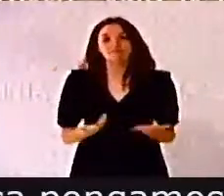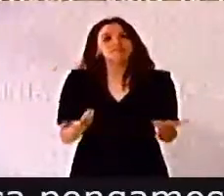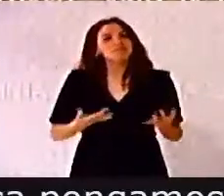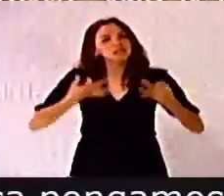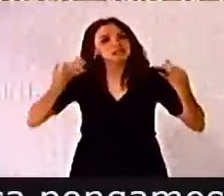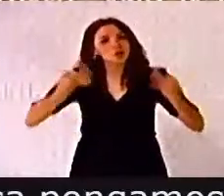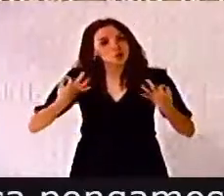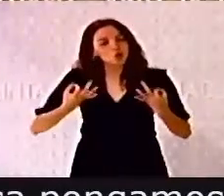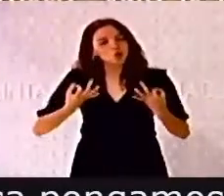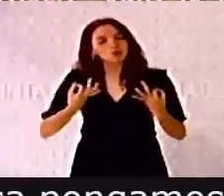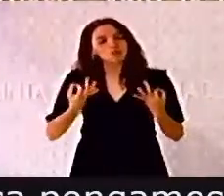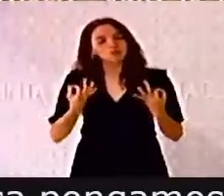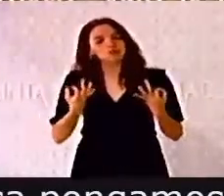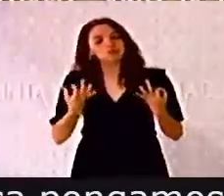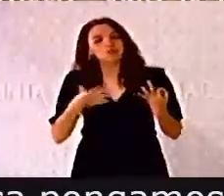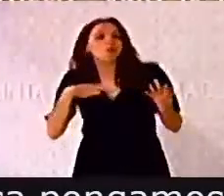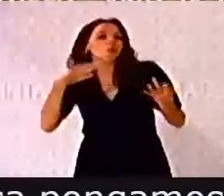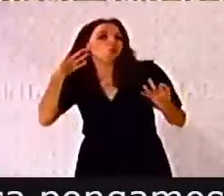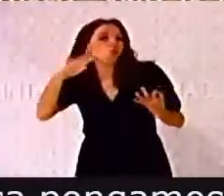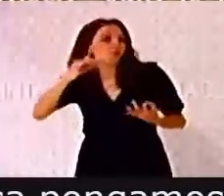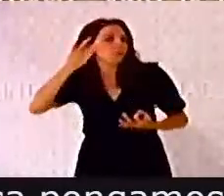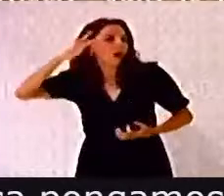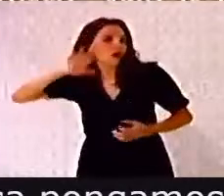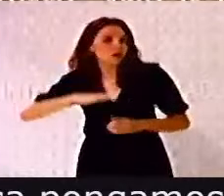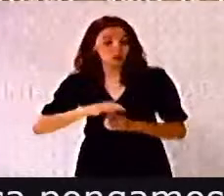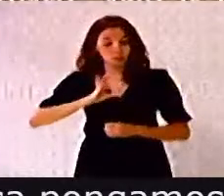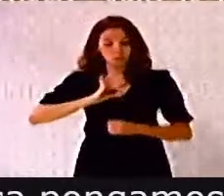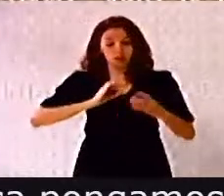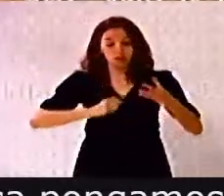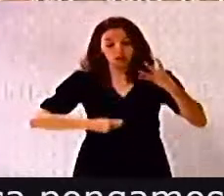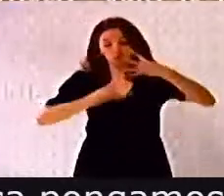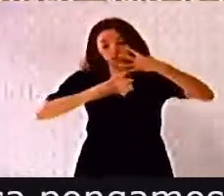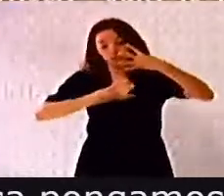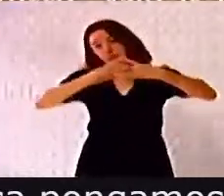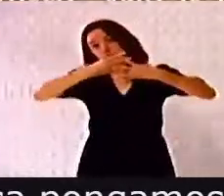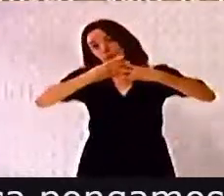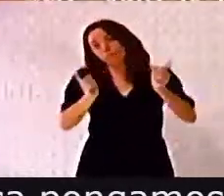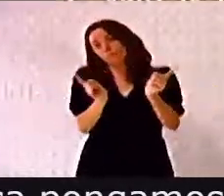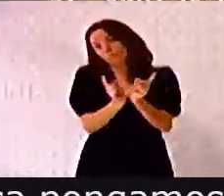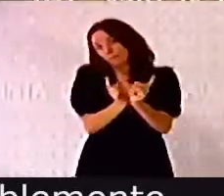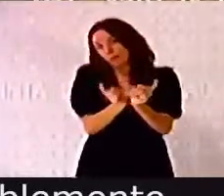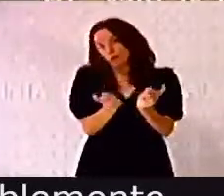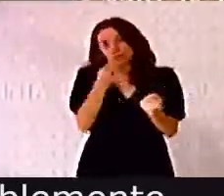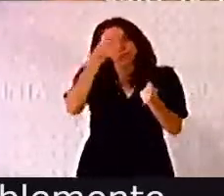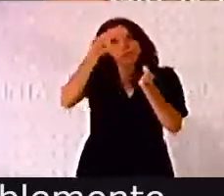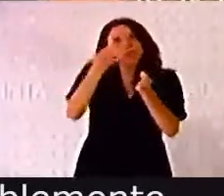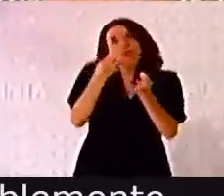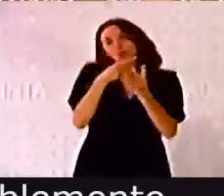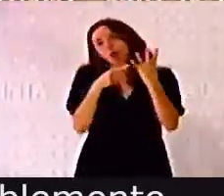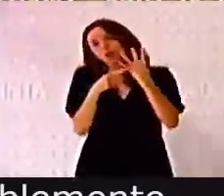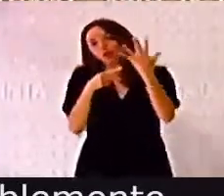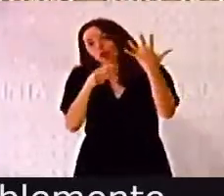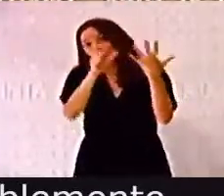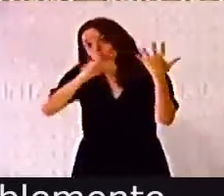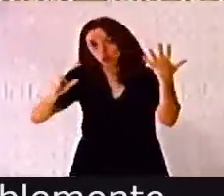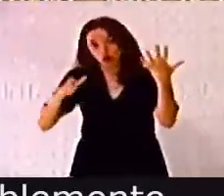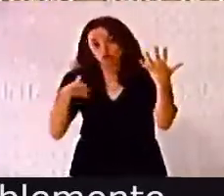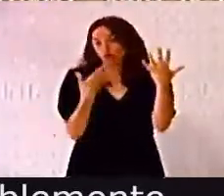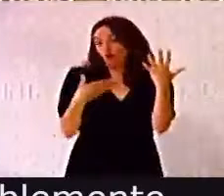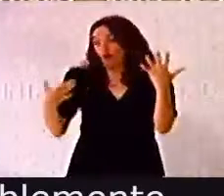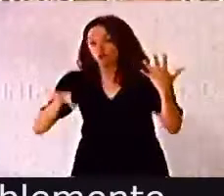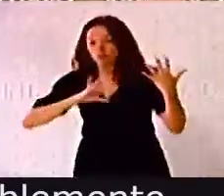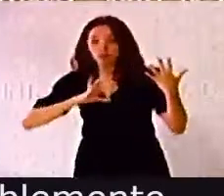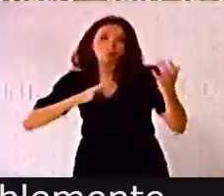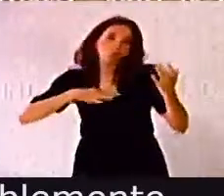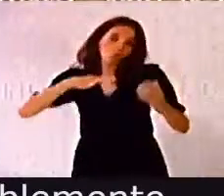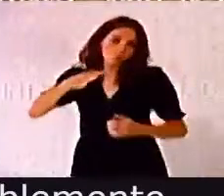probablemente podríamos haber dado menos medallas y bajar mucho más el detalle y dársela a 4 o 5 personas físicas. Este modelo también